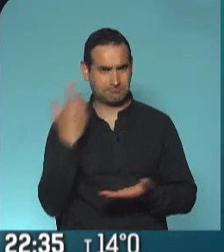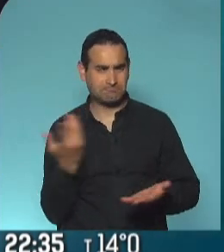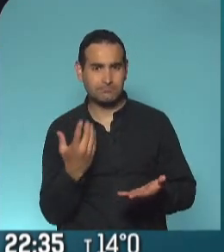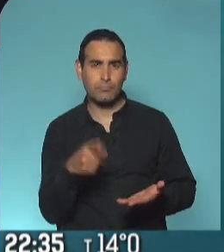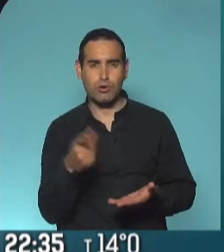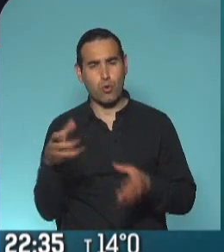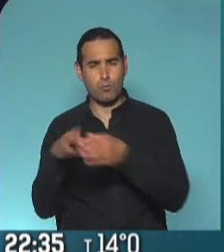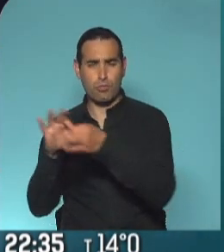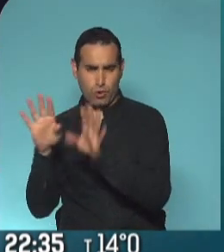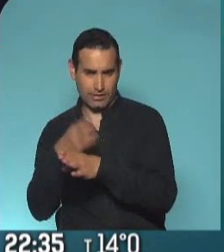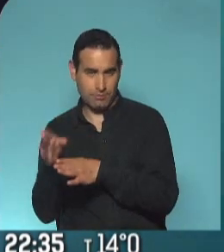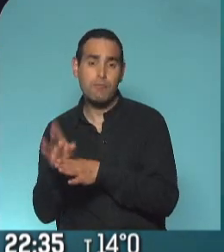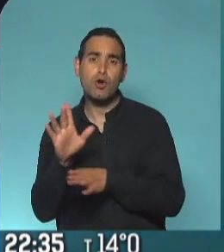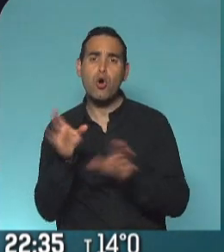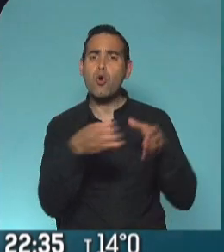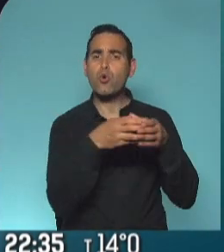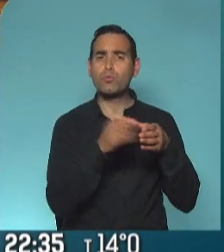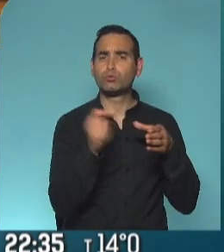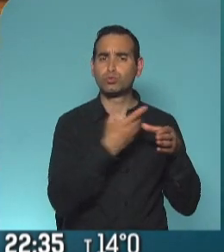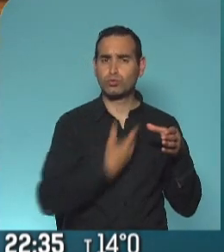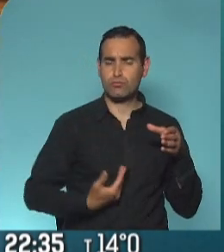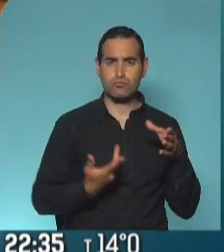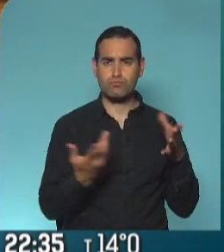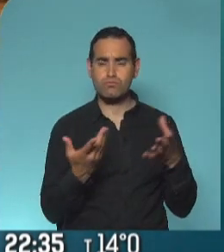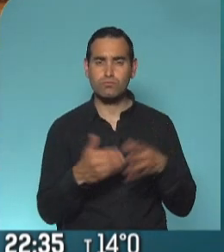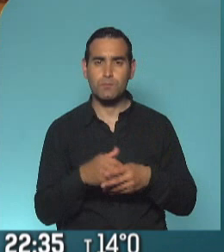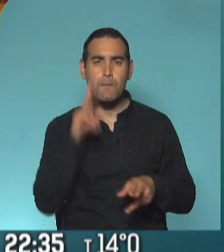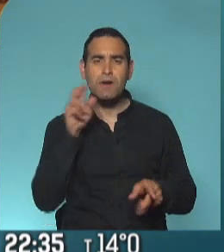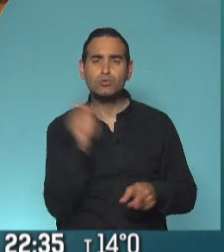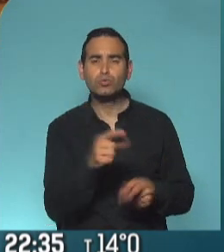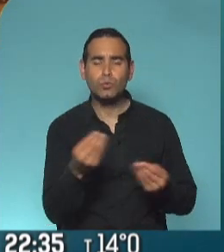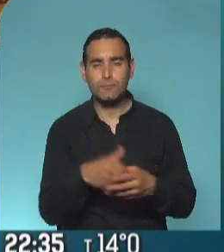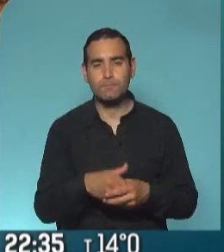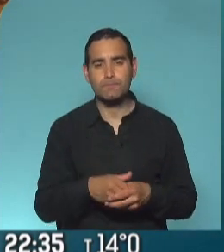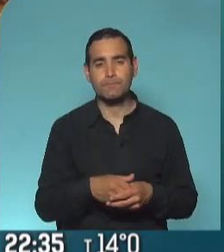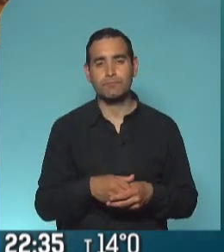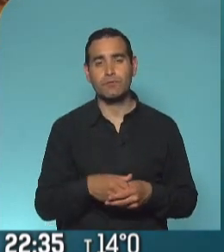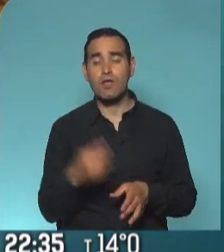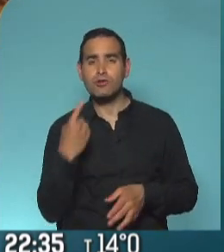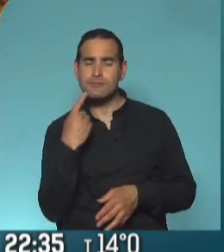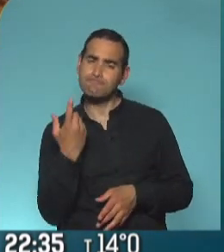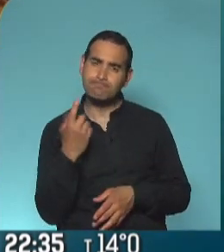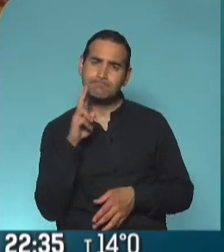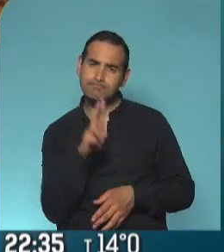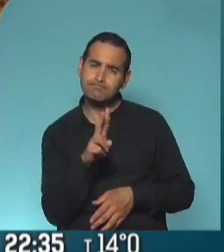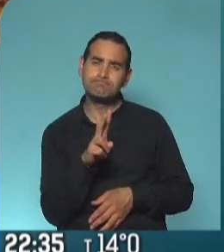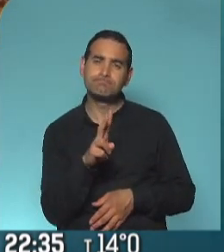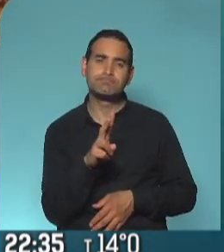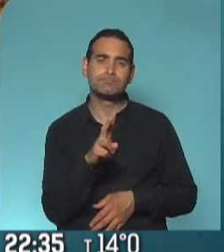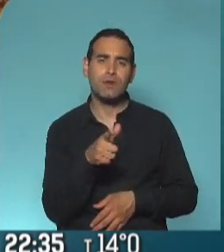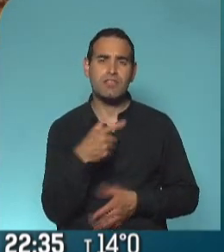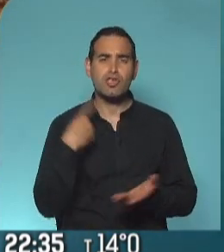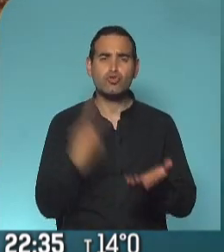de los demócratas, Sí. y entre los republicanos y los de Trump, ¿cuál es la estrategia? Bueno, a ver, Jorge, uno muchas veces se siente tentado a interpretar